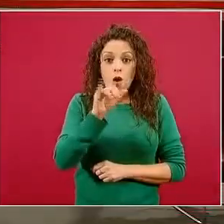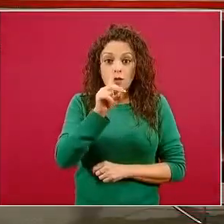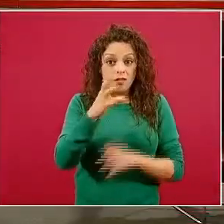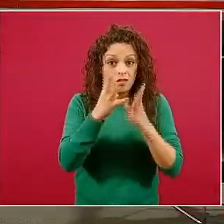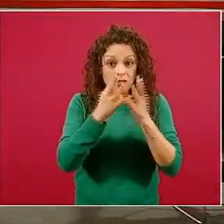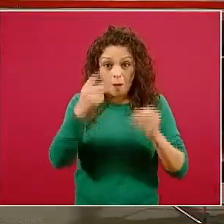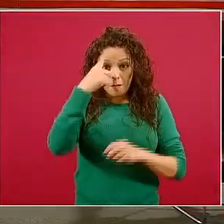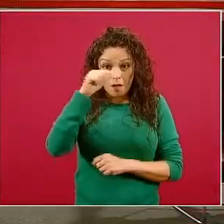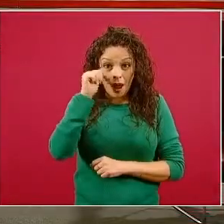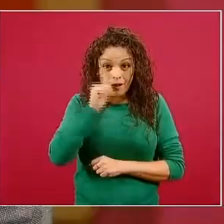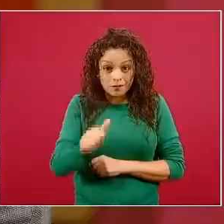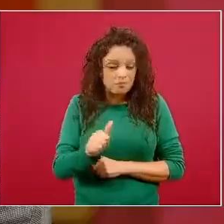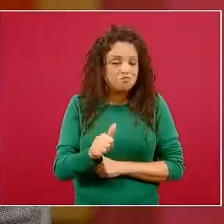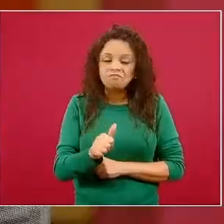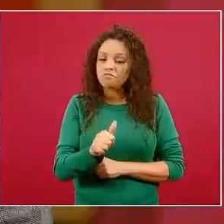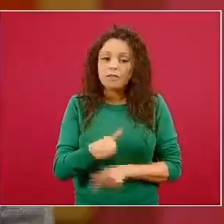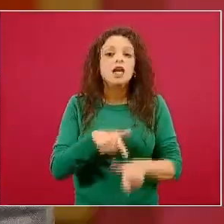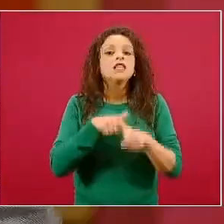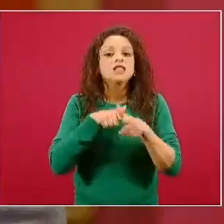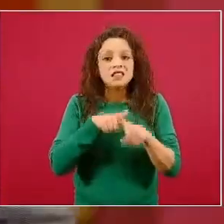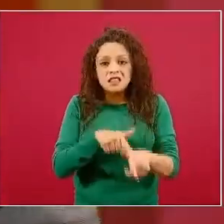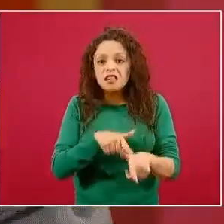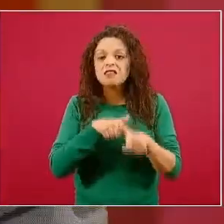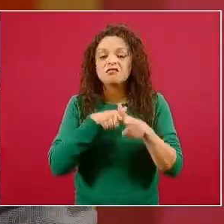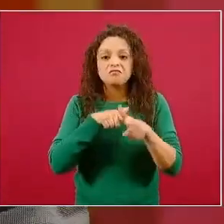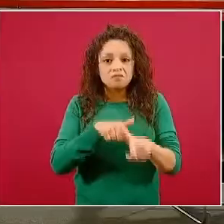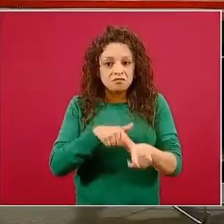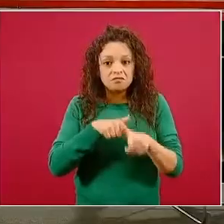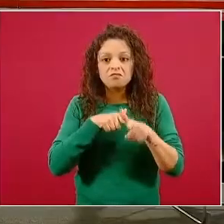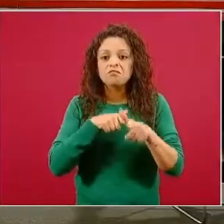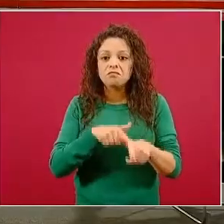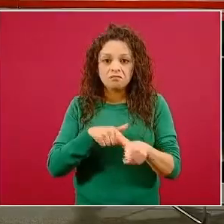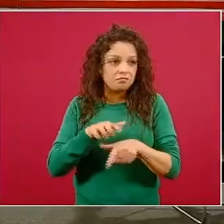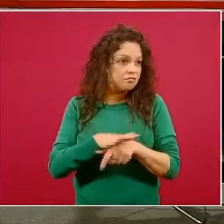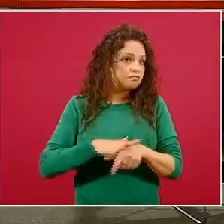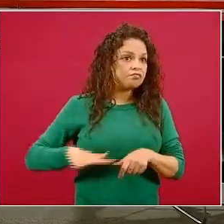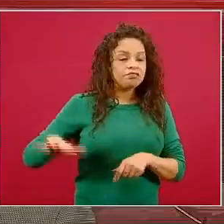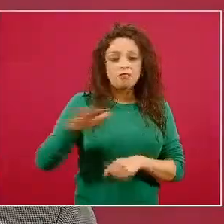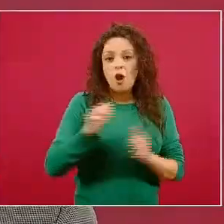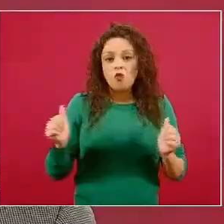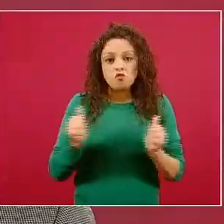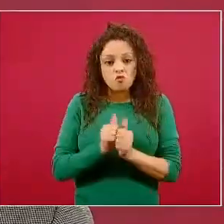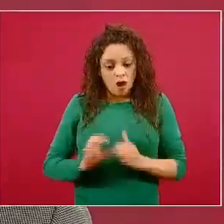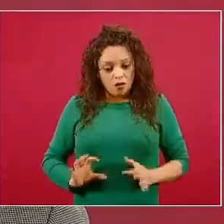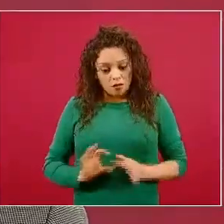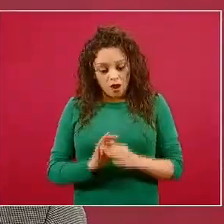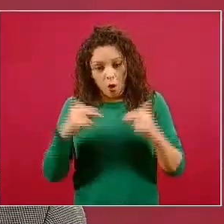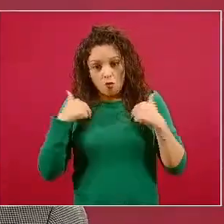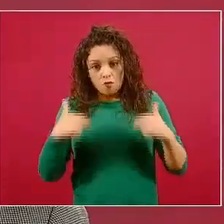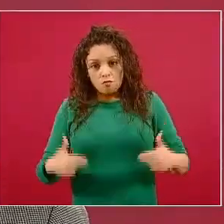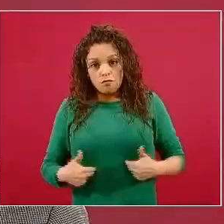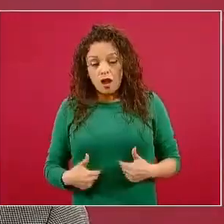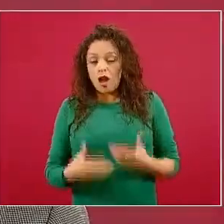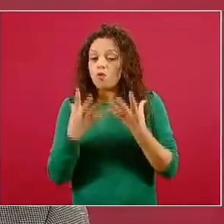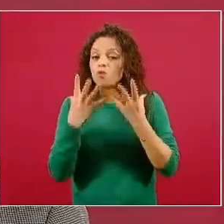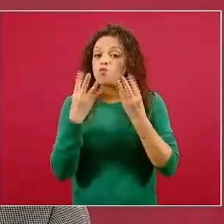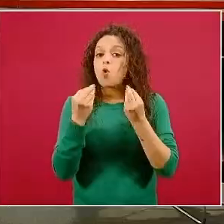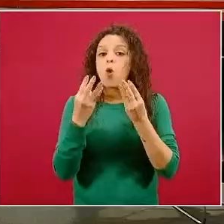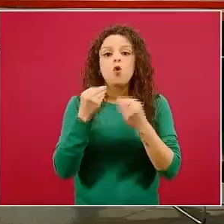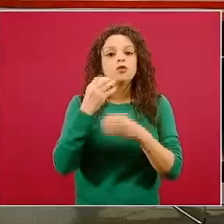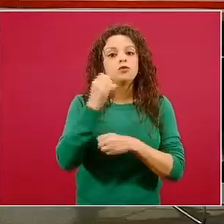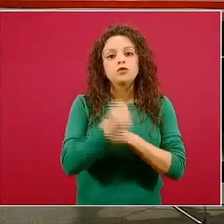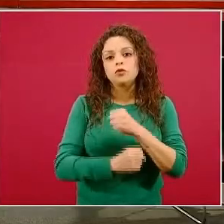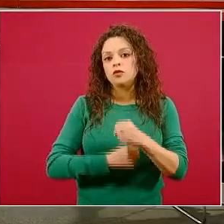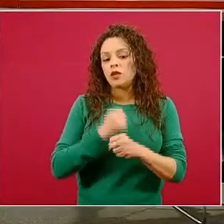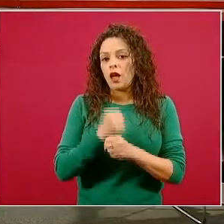desaparezca, permanezca con nosotros y nosotras, con la especie humana, por muchos años, pero que llegue a